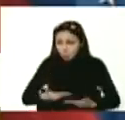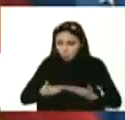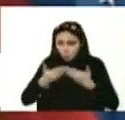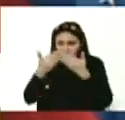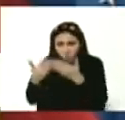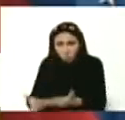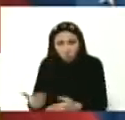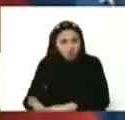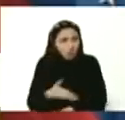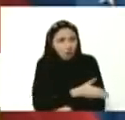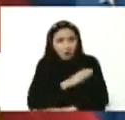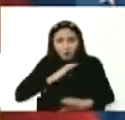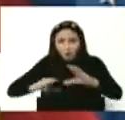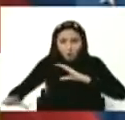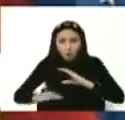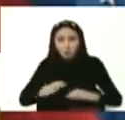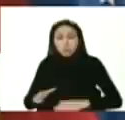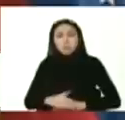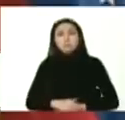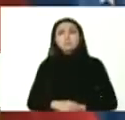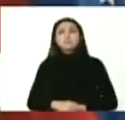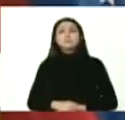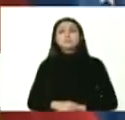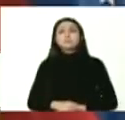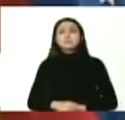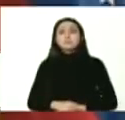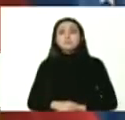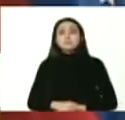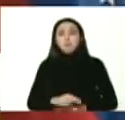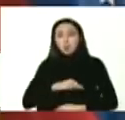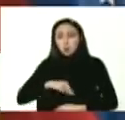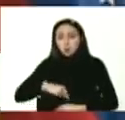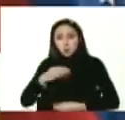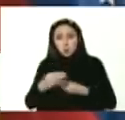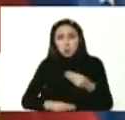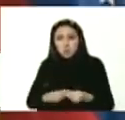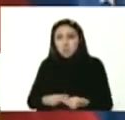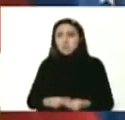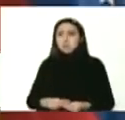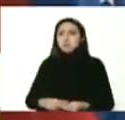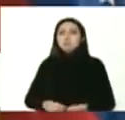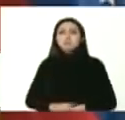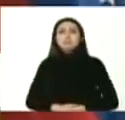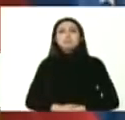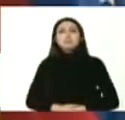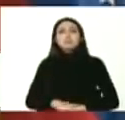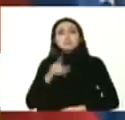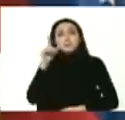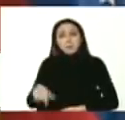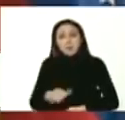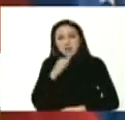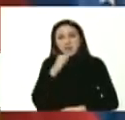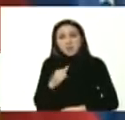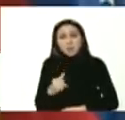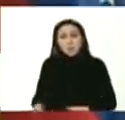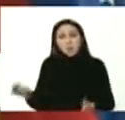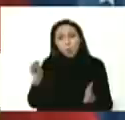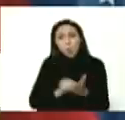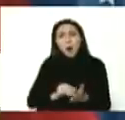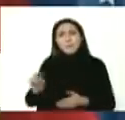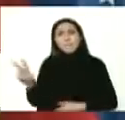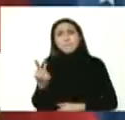informes precedentes y en las comparecencias anteriores que hemos hecho ante los medios. Queremos destacar nuevamente que el Estado